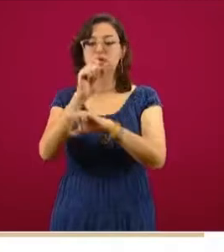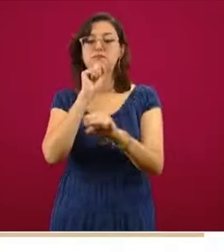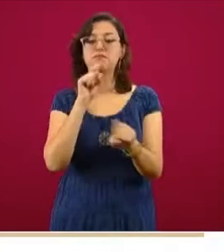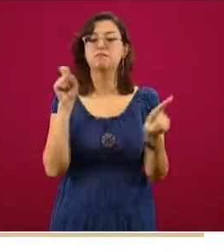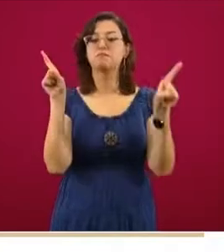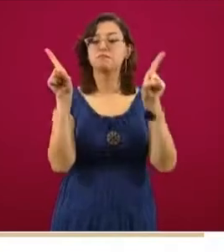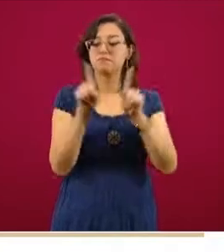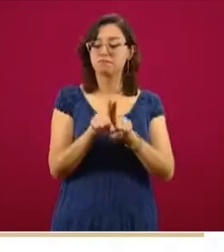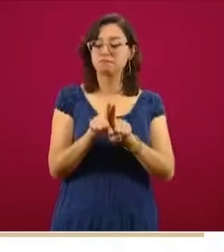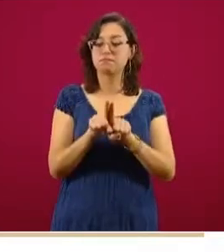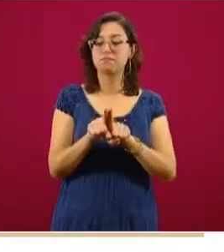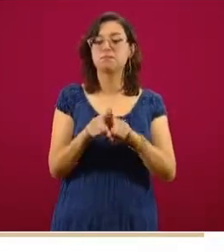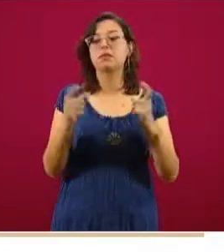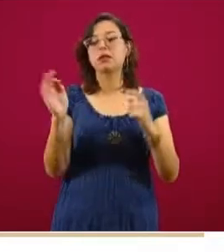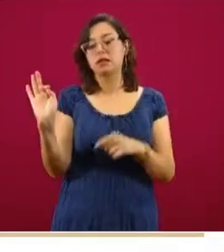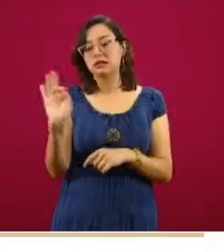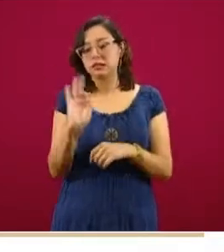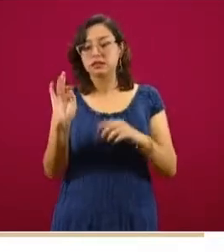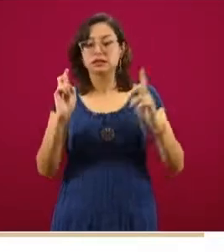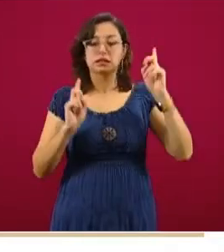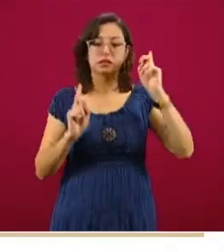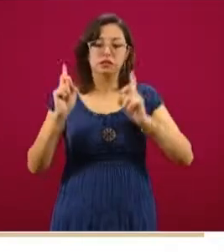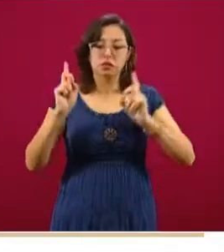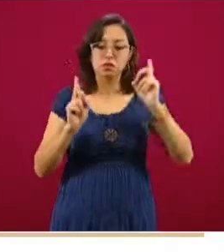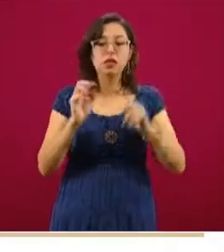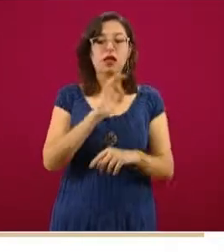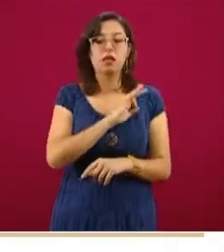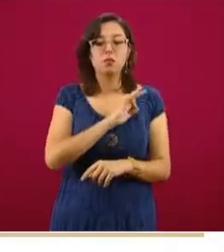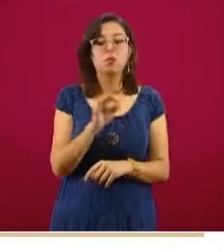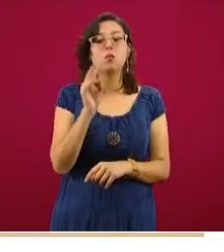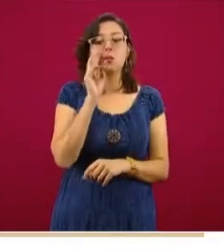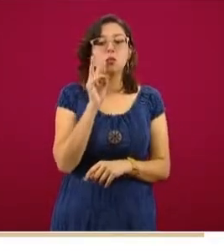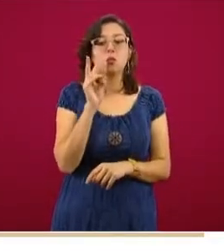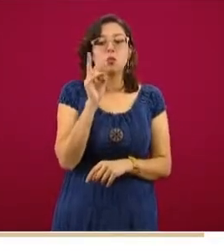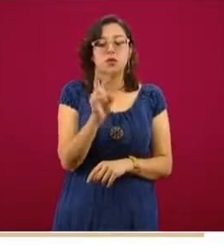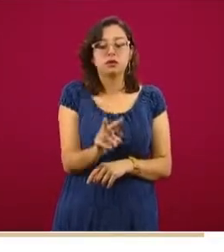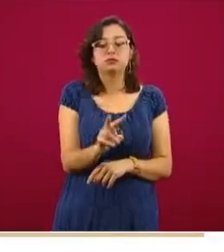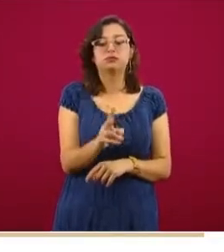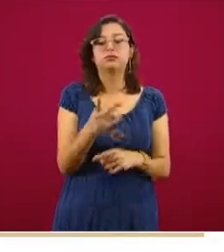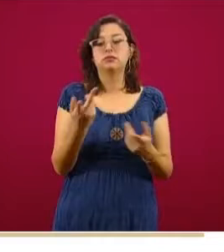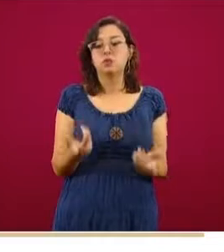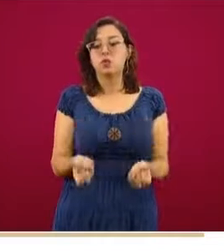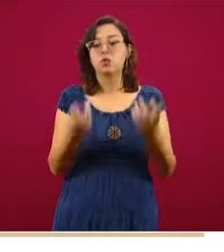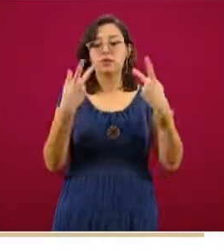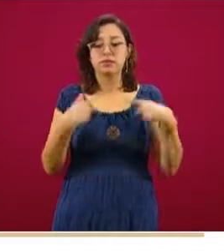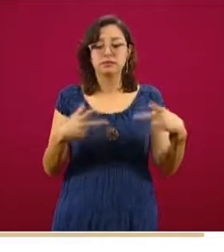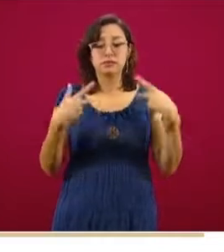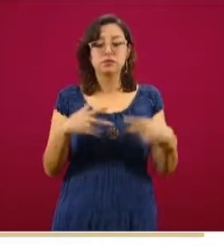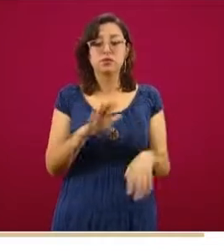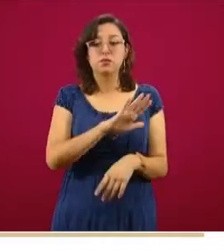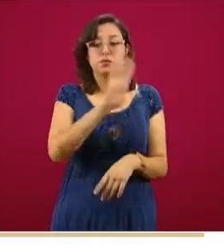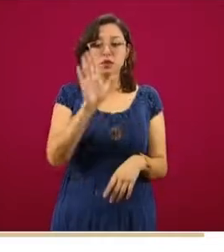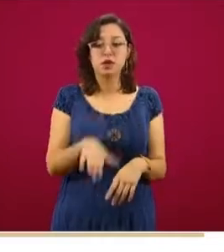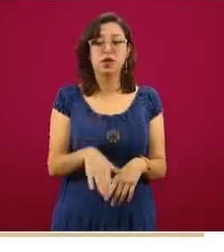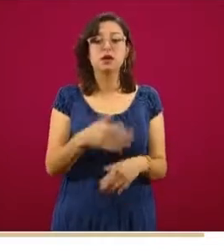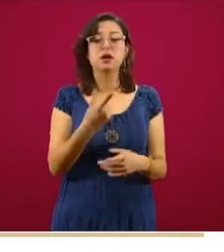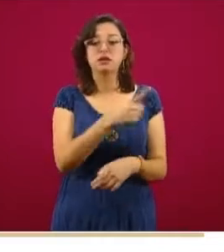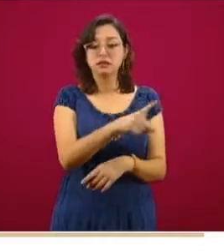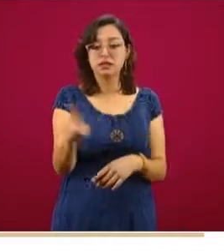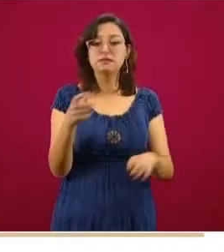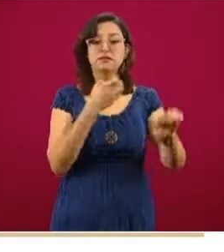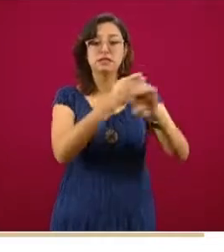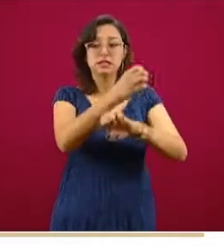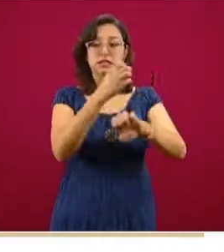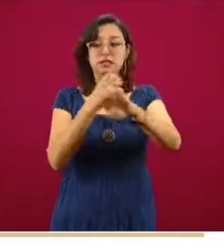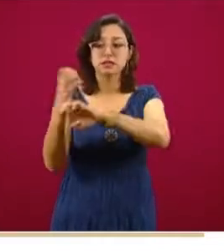con la carga de sospecha, para que en su momento se pueda ver que un dato de defunciones confirmadas en los estados que todavía